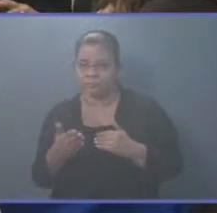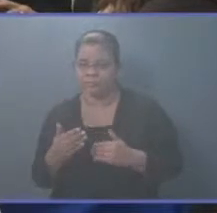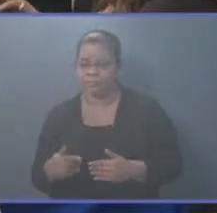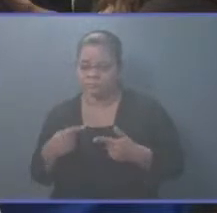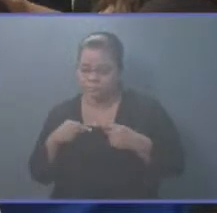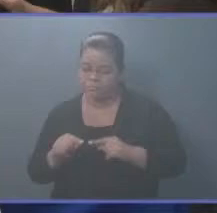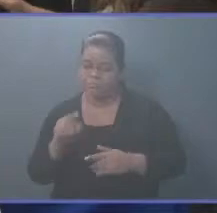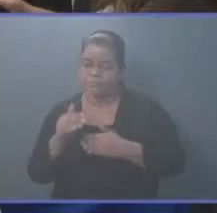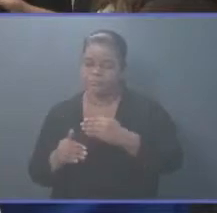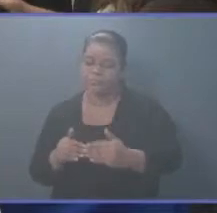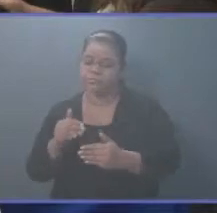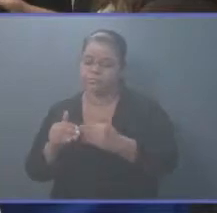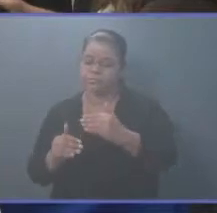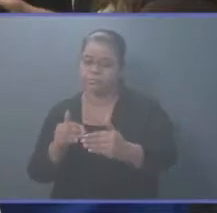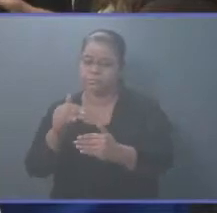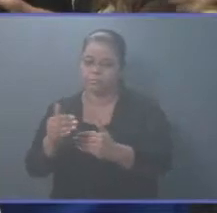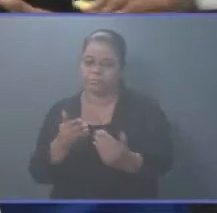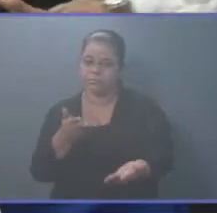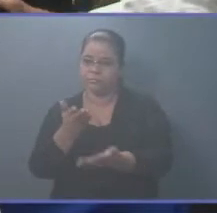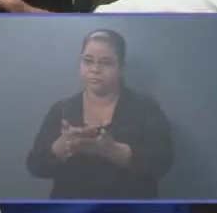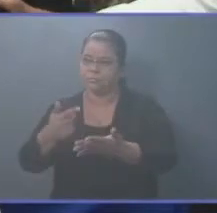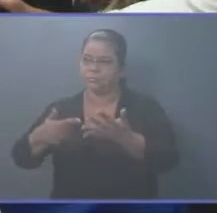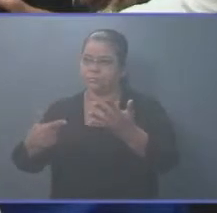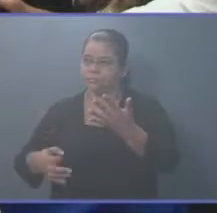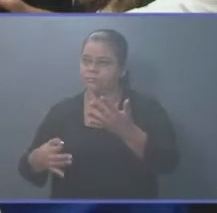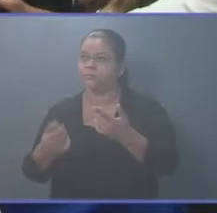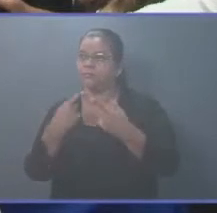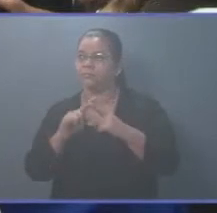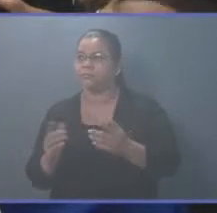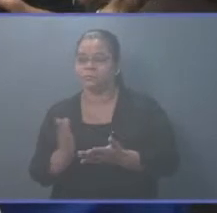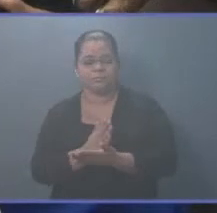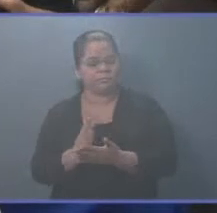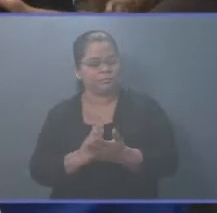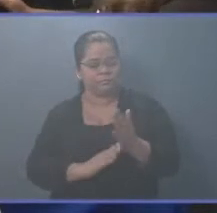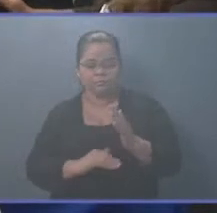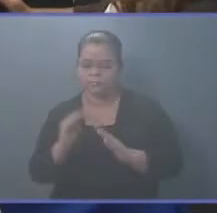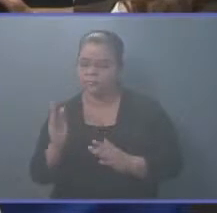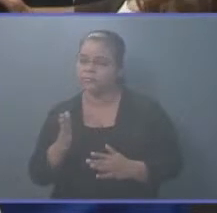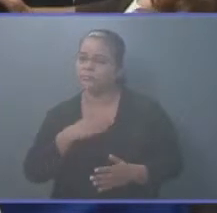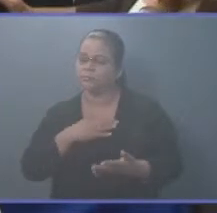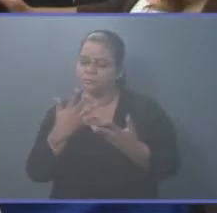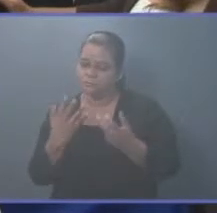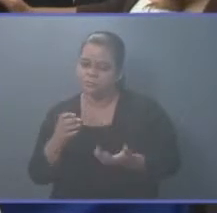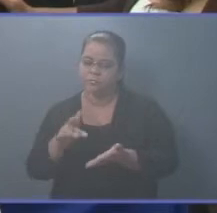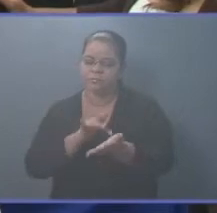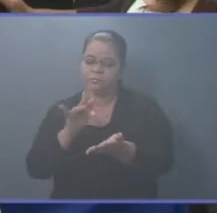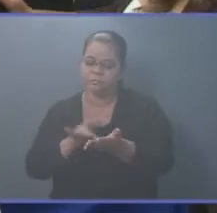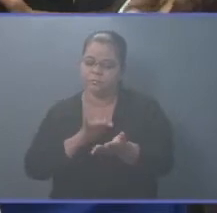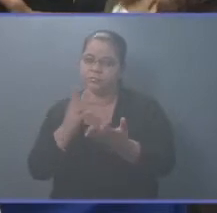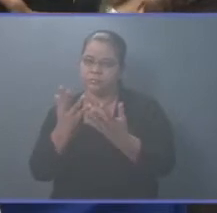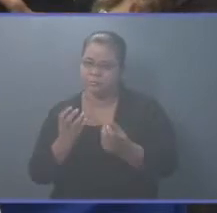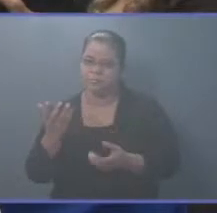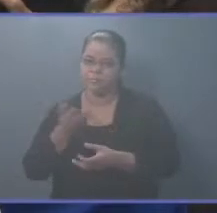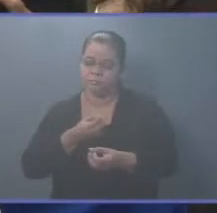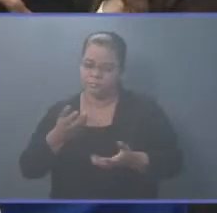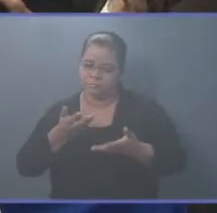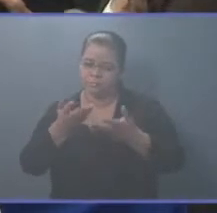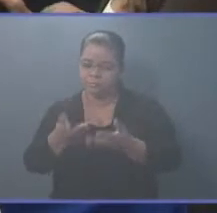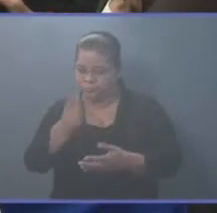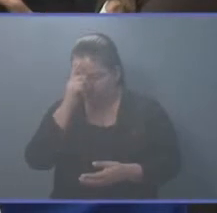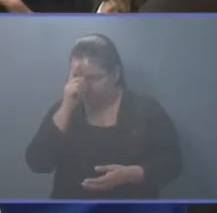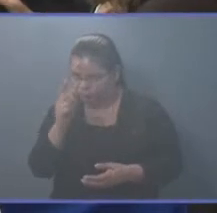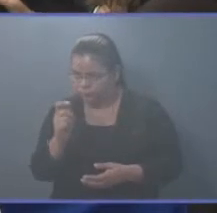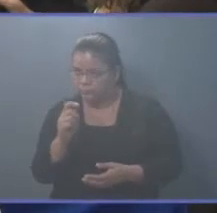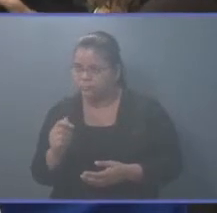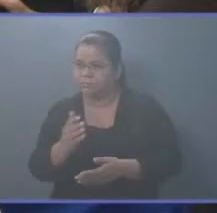trámite correspondiente de iniciativa de ley. Sin otro en particular al cual referirme, aprovecho la oportunidad para reiterarles las muestras de mi más